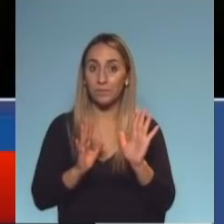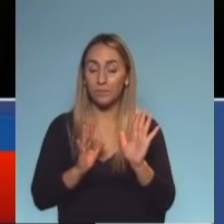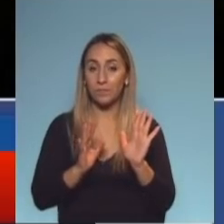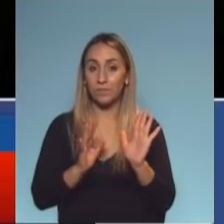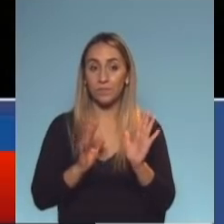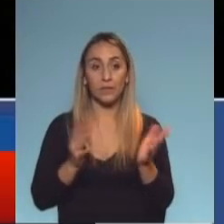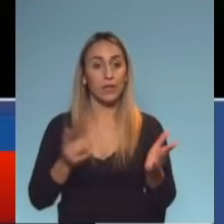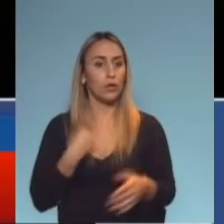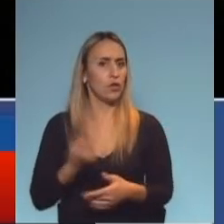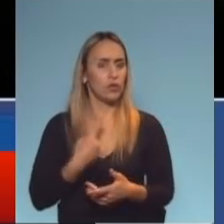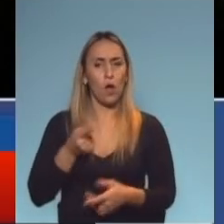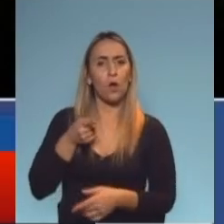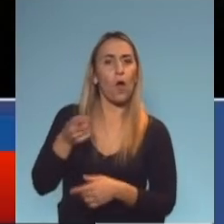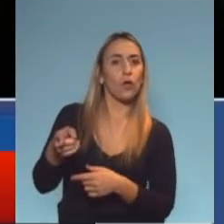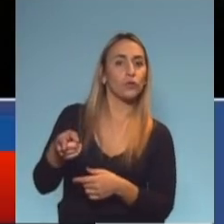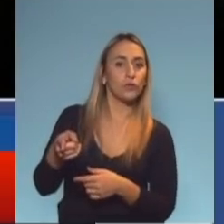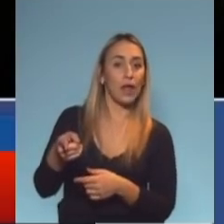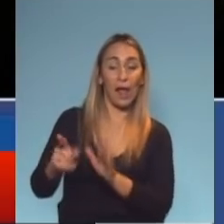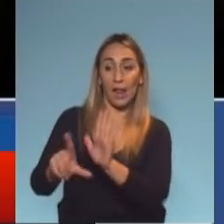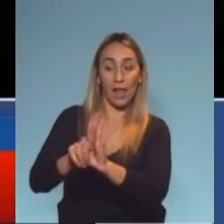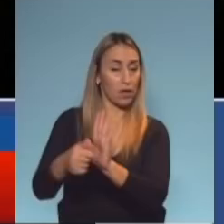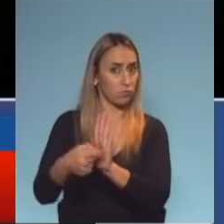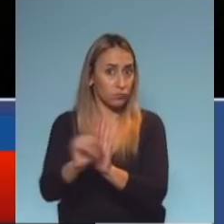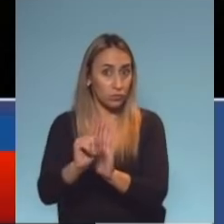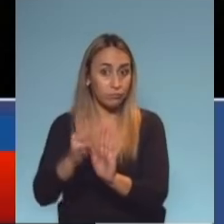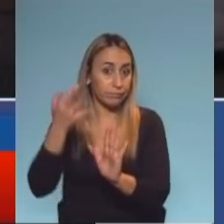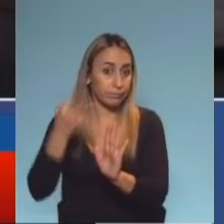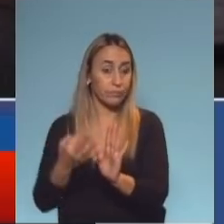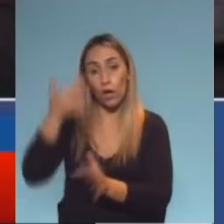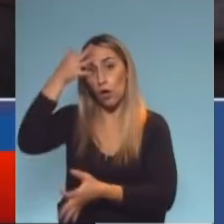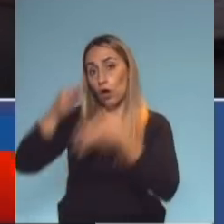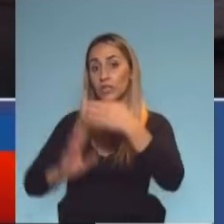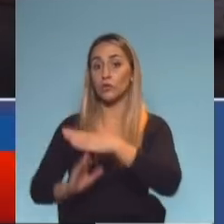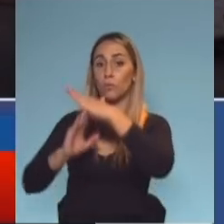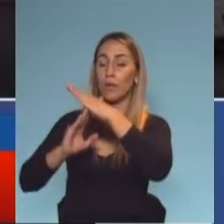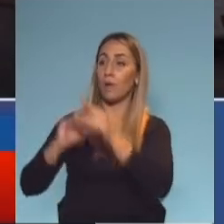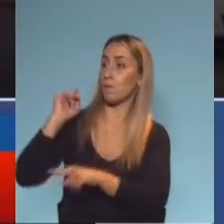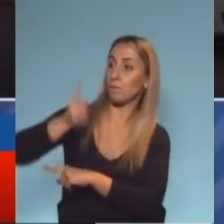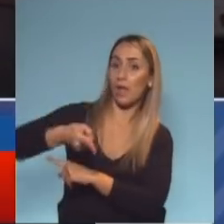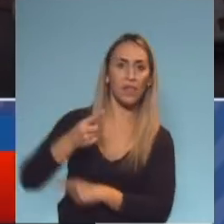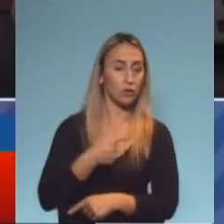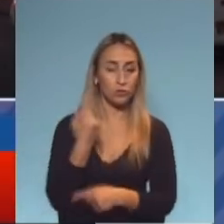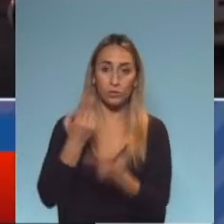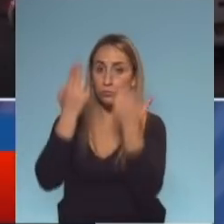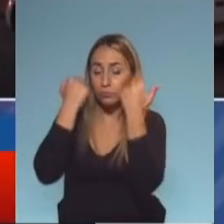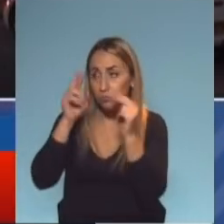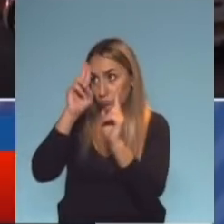estamos contra la ley. Si hay una decisión de la Corte Suprema, lo vamos a respetar, sea lo que